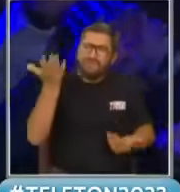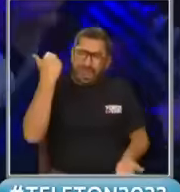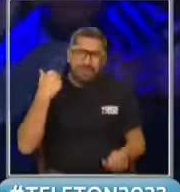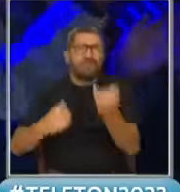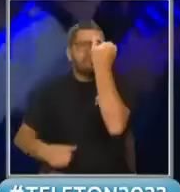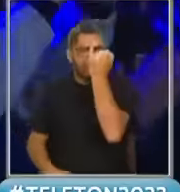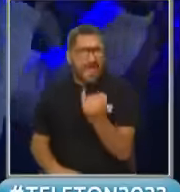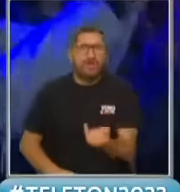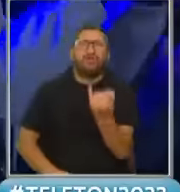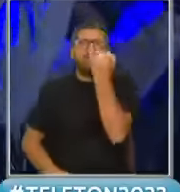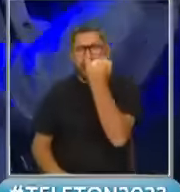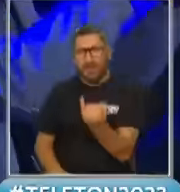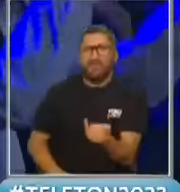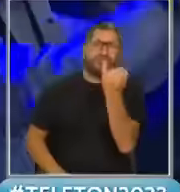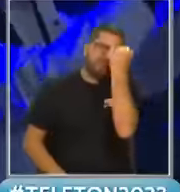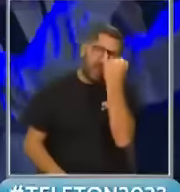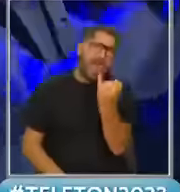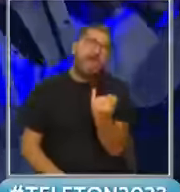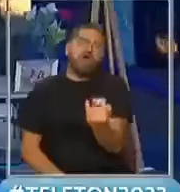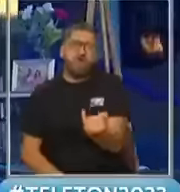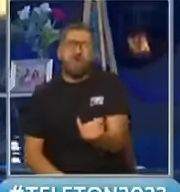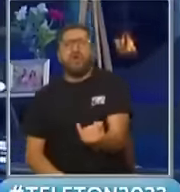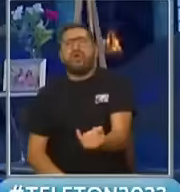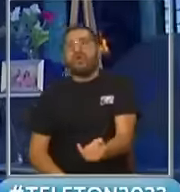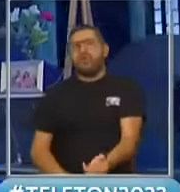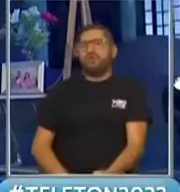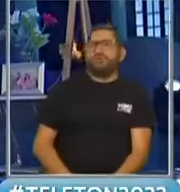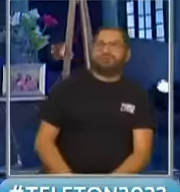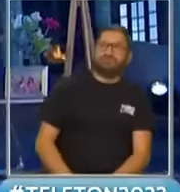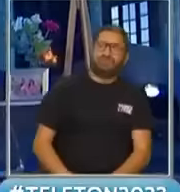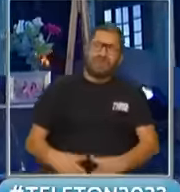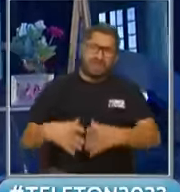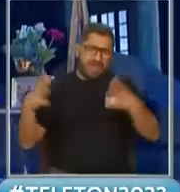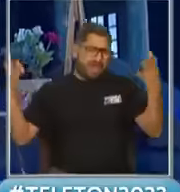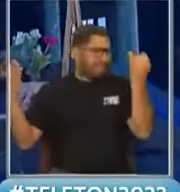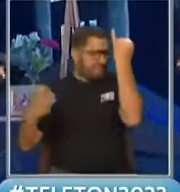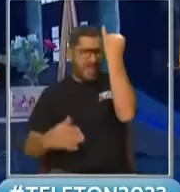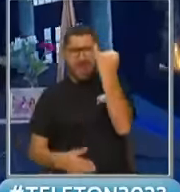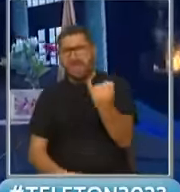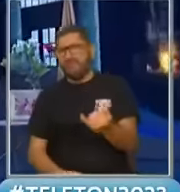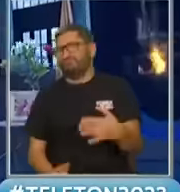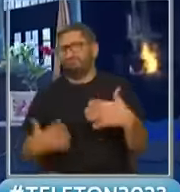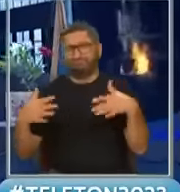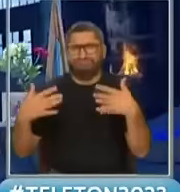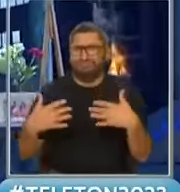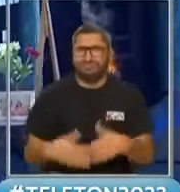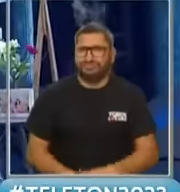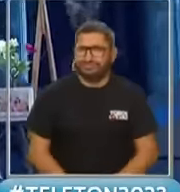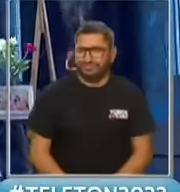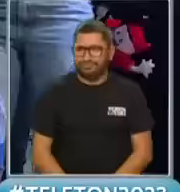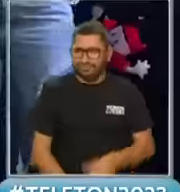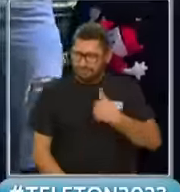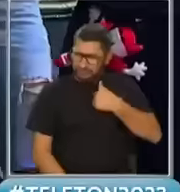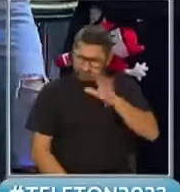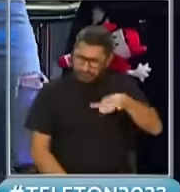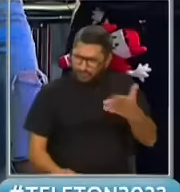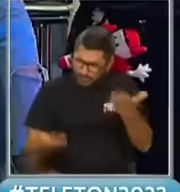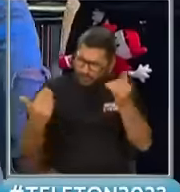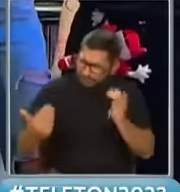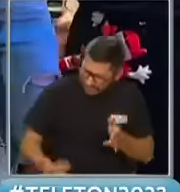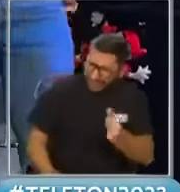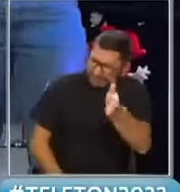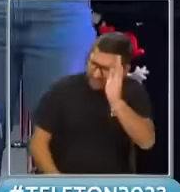Flaco, Flaco. Grande Flaco. Olé, olé, olé, olé. Sigan nomás, sigan Flaco, nomás. Sigan